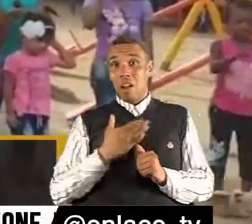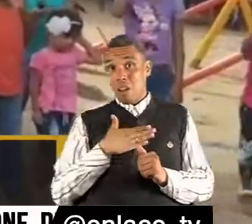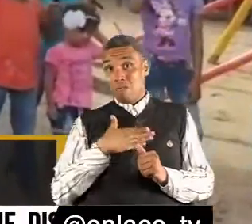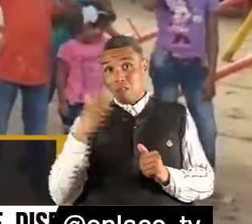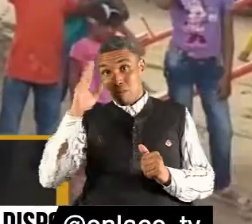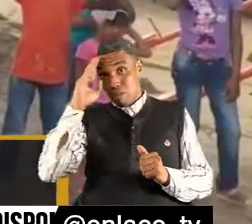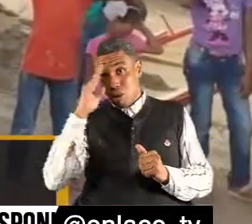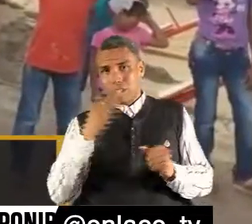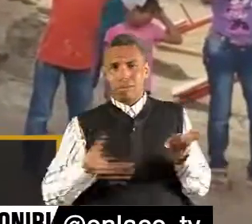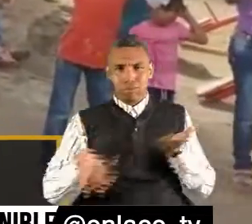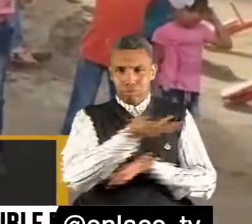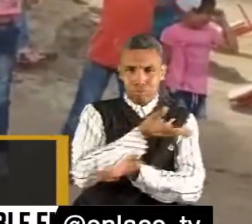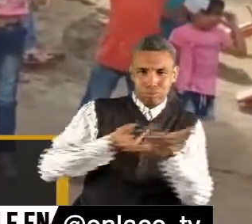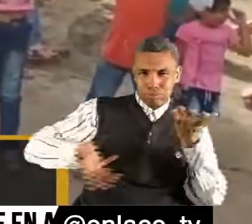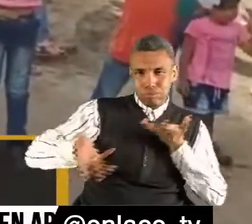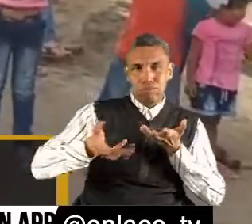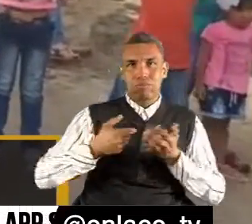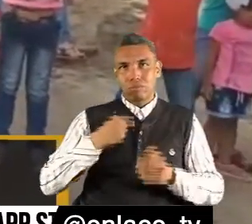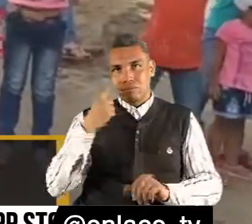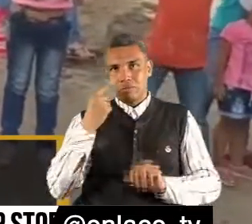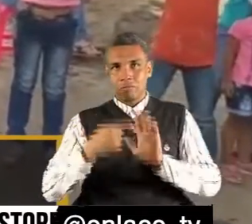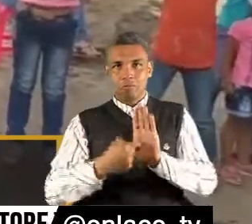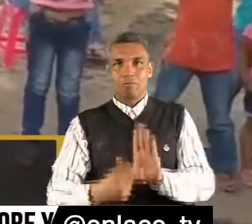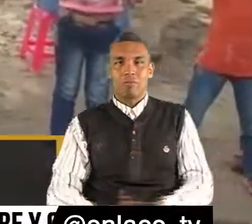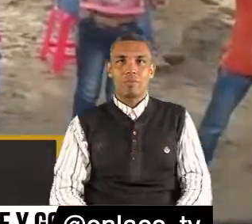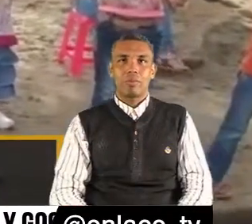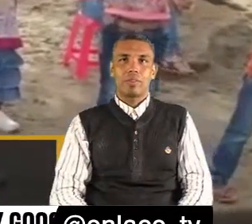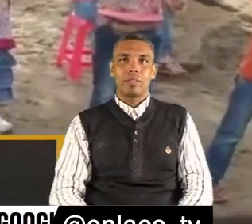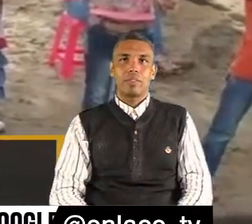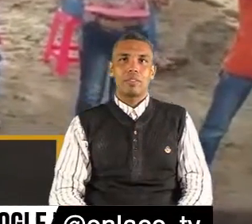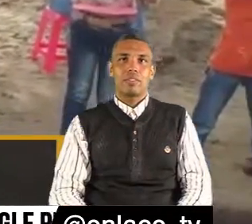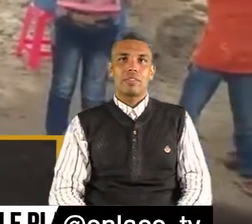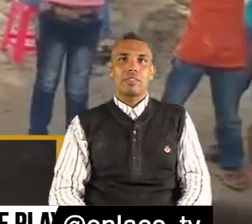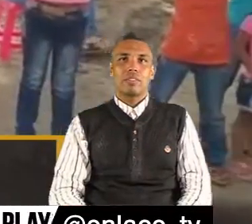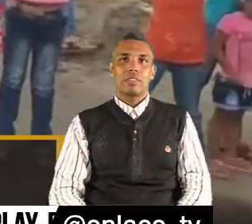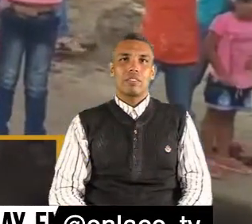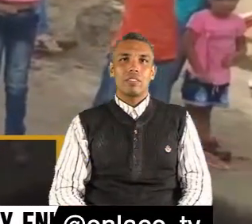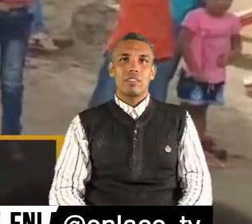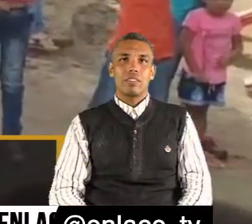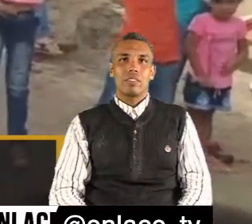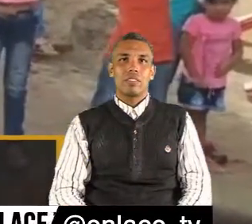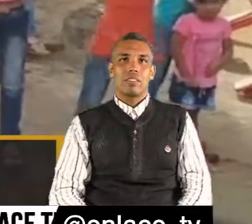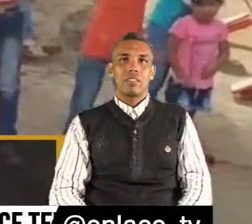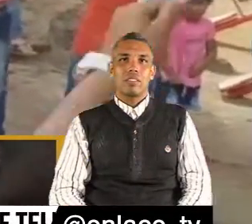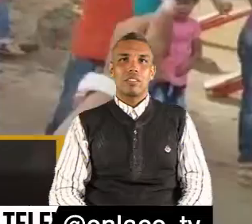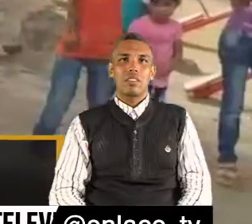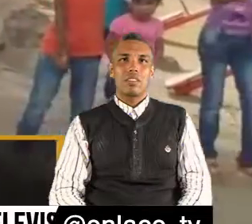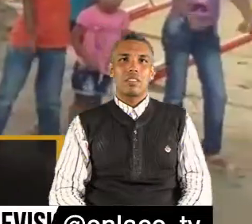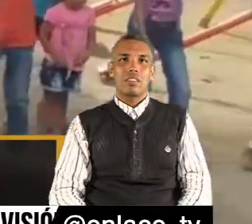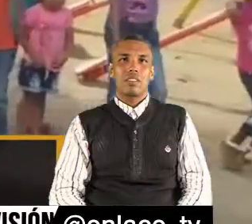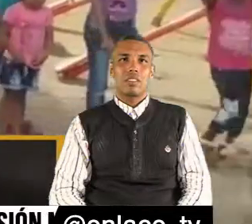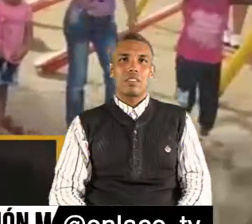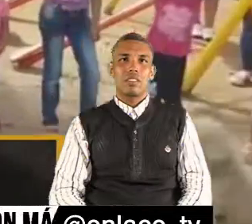Bermeja. ¡Brazo tendido! ¡Brazo tendido! ¡Puño cerrado! ¡Puño cerrado!